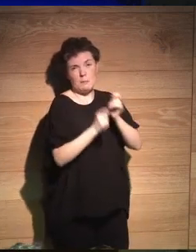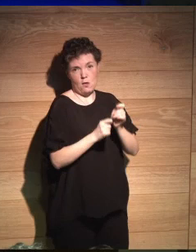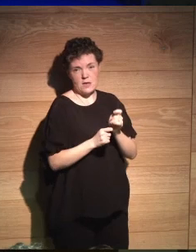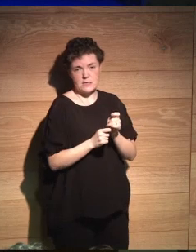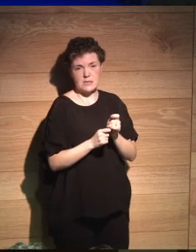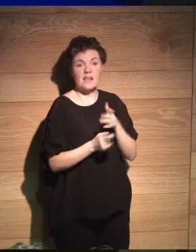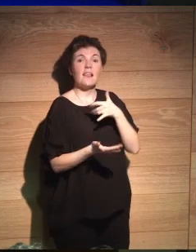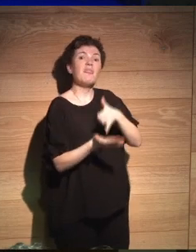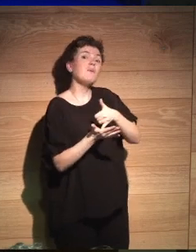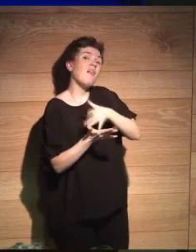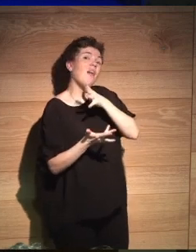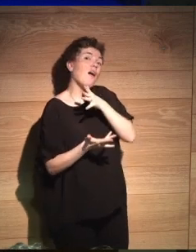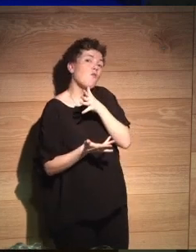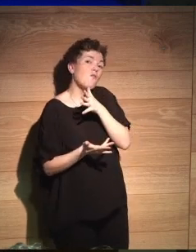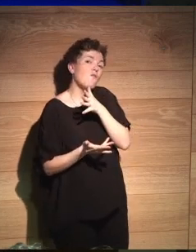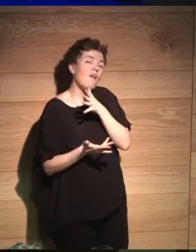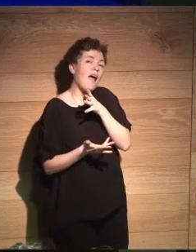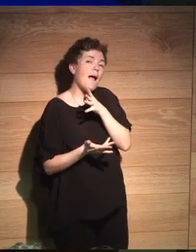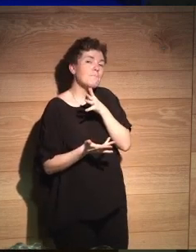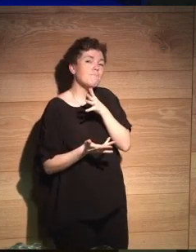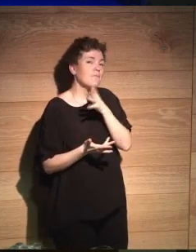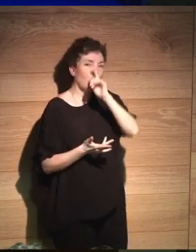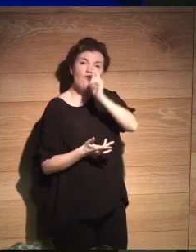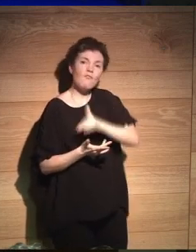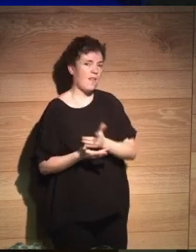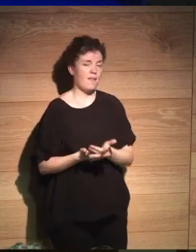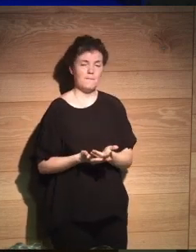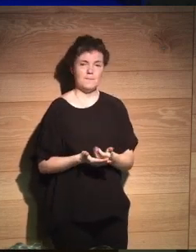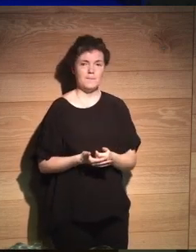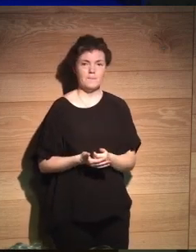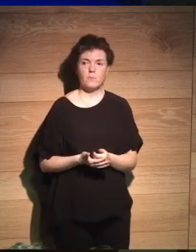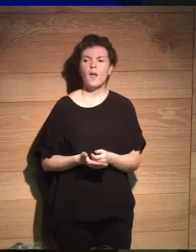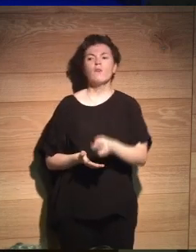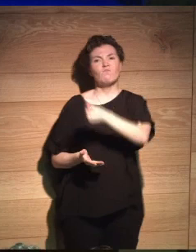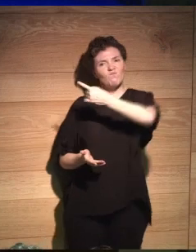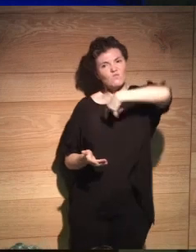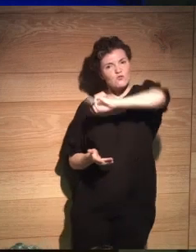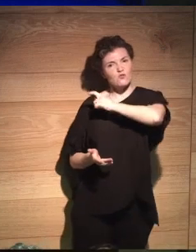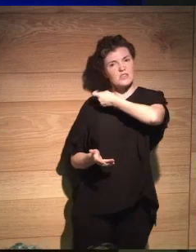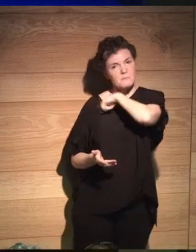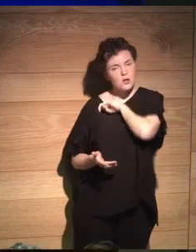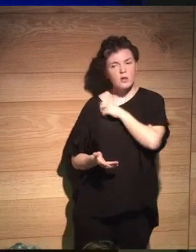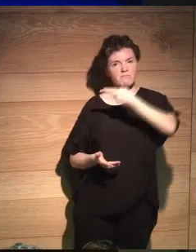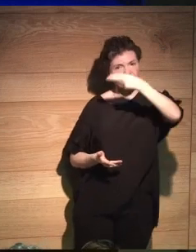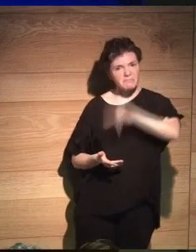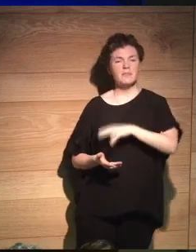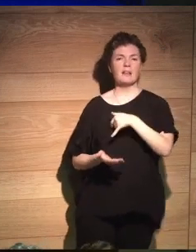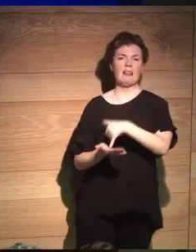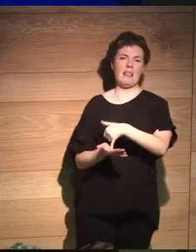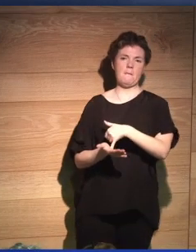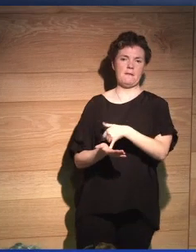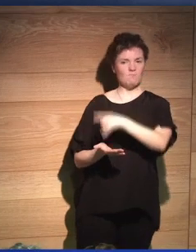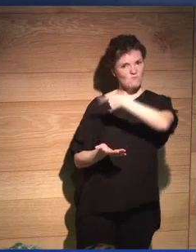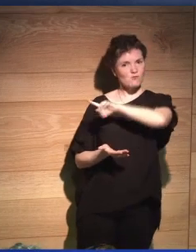la debilidad ahora mismo no nos sirve. Vosotros, los españoles, sois los